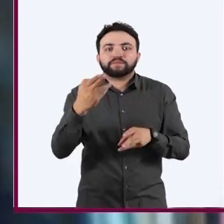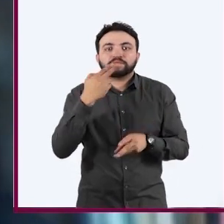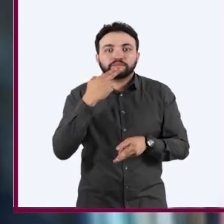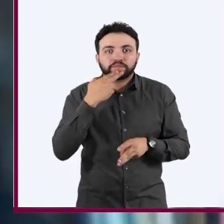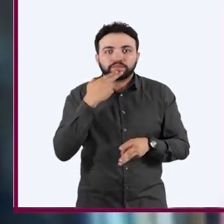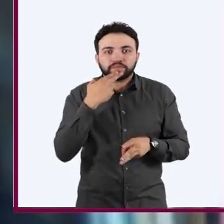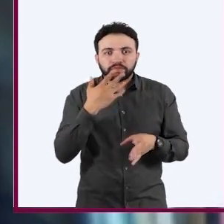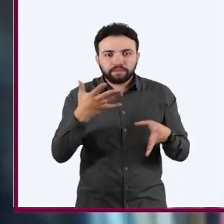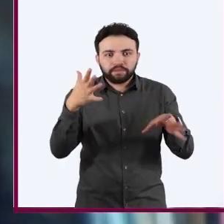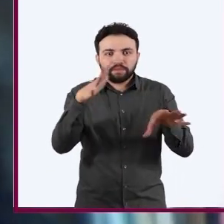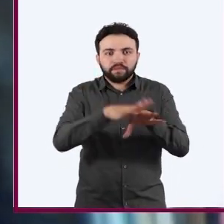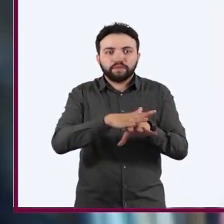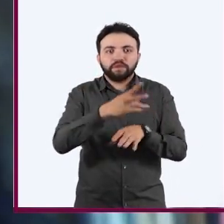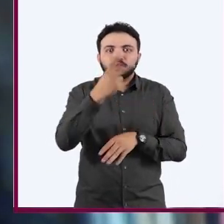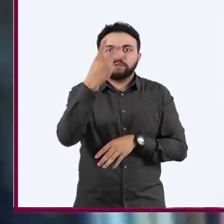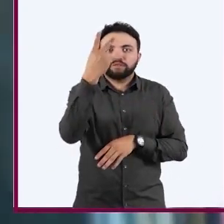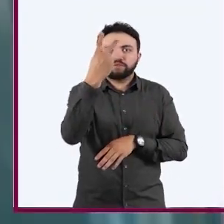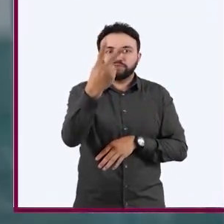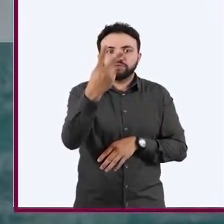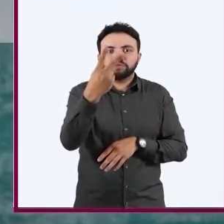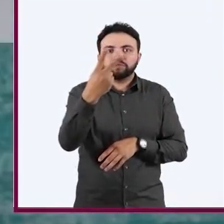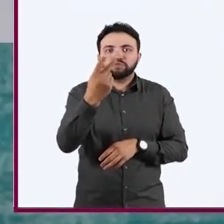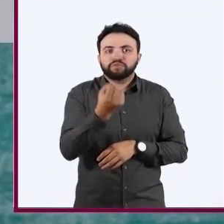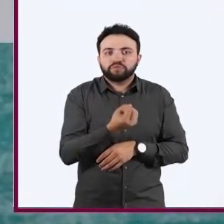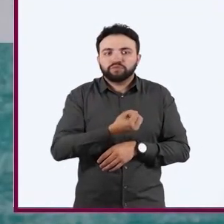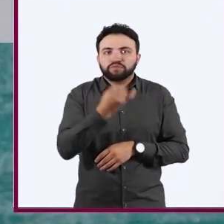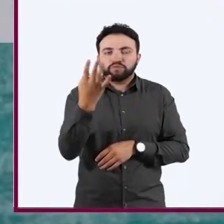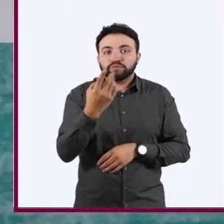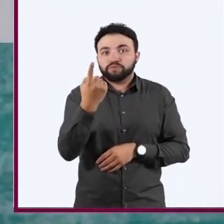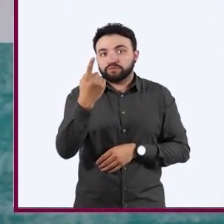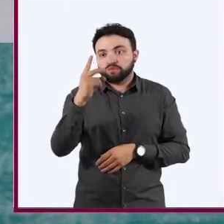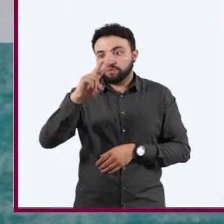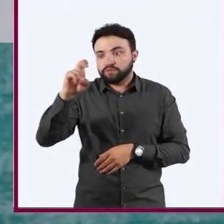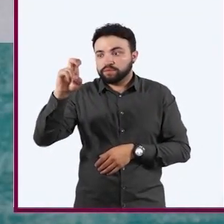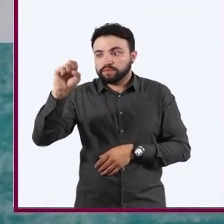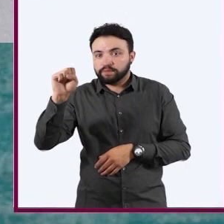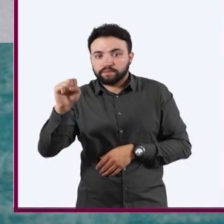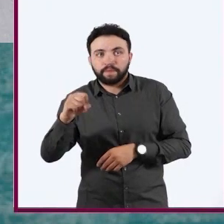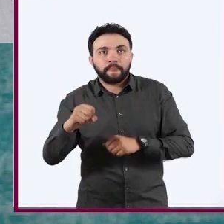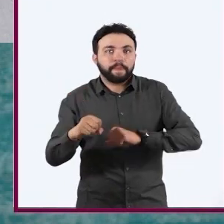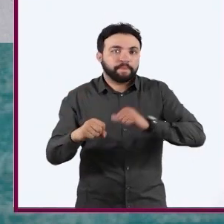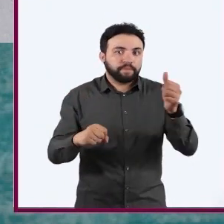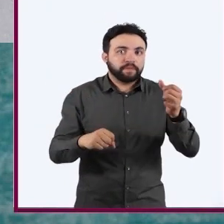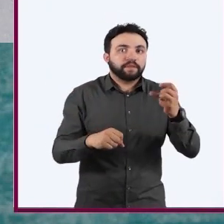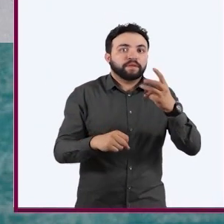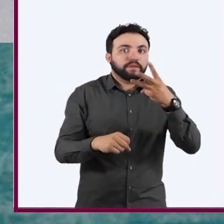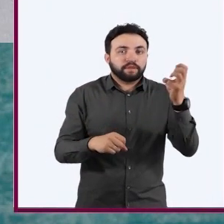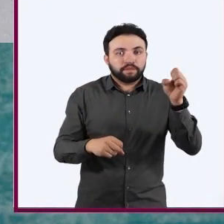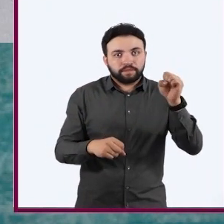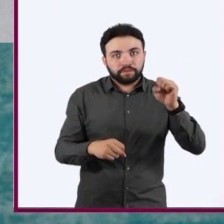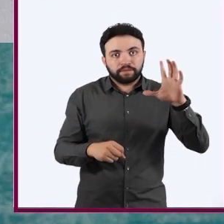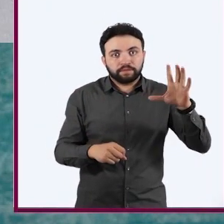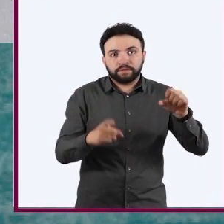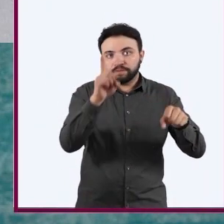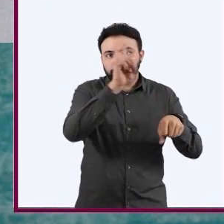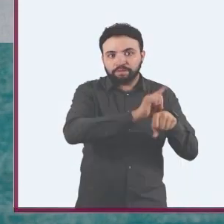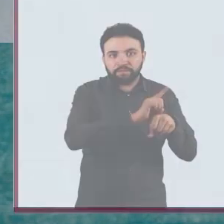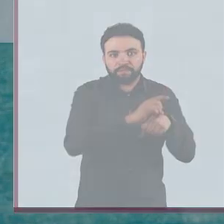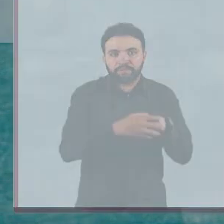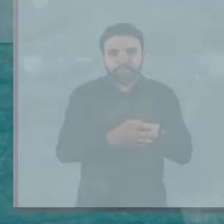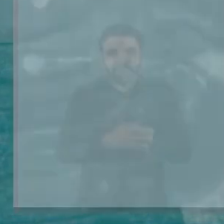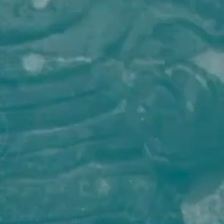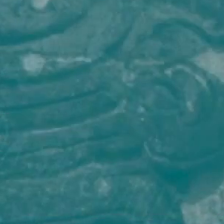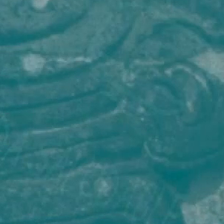el uso combinado de dos cuentas calendáricas, una de 260 y otra de 365